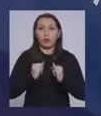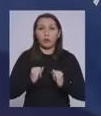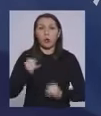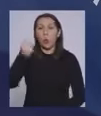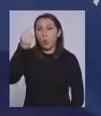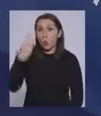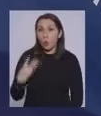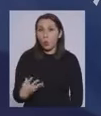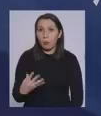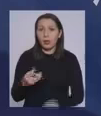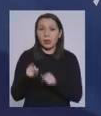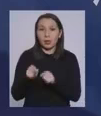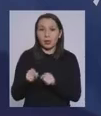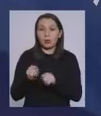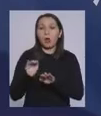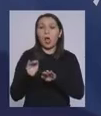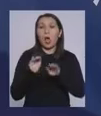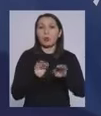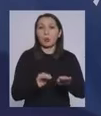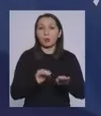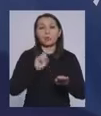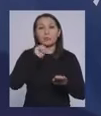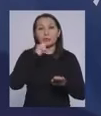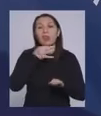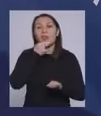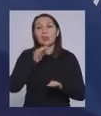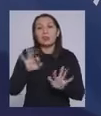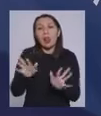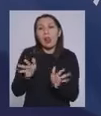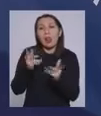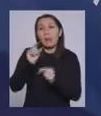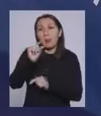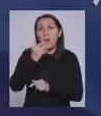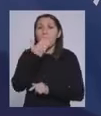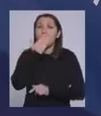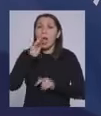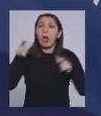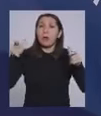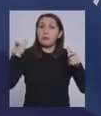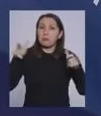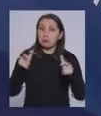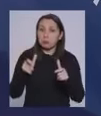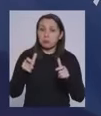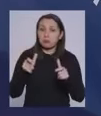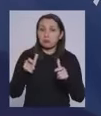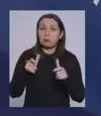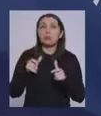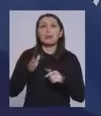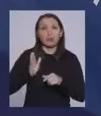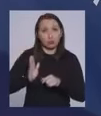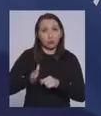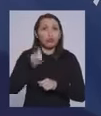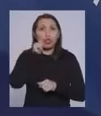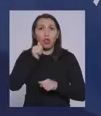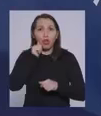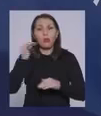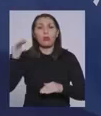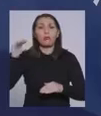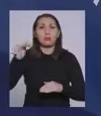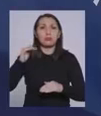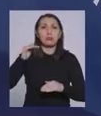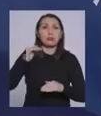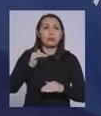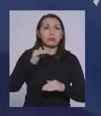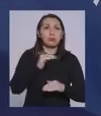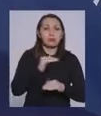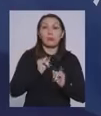las cifras que apoyan lo que hemos llamado leve mejoría se sostienen justamente en